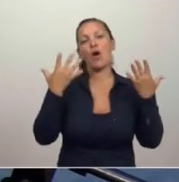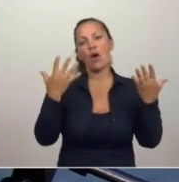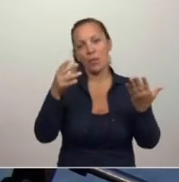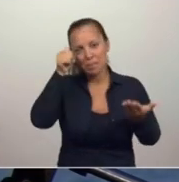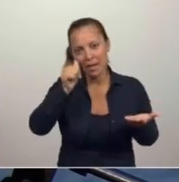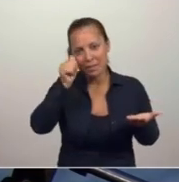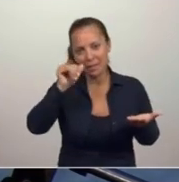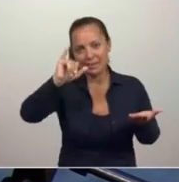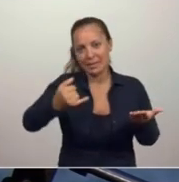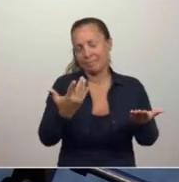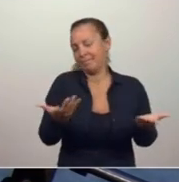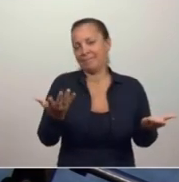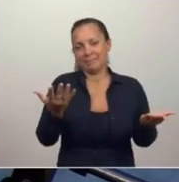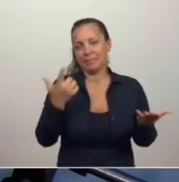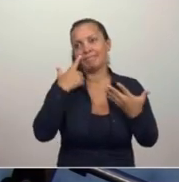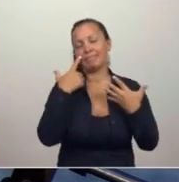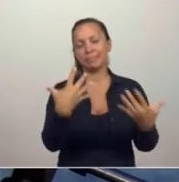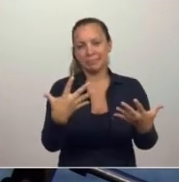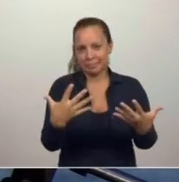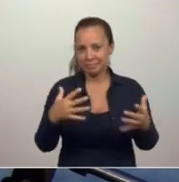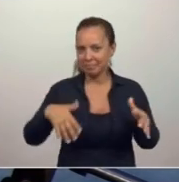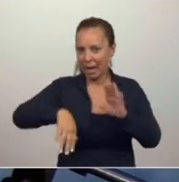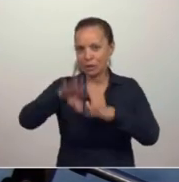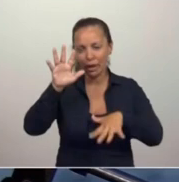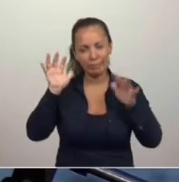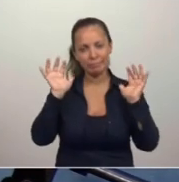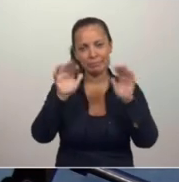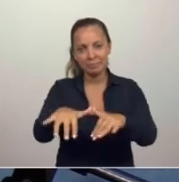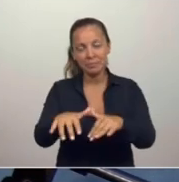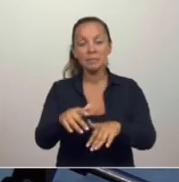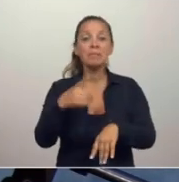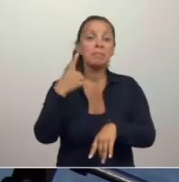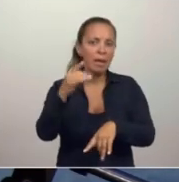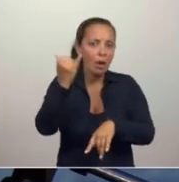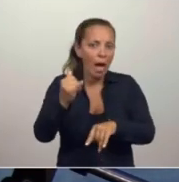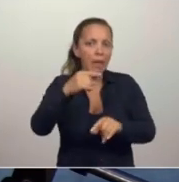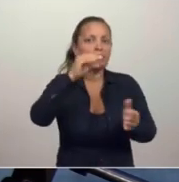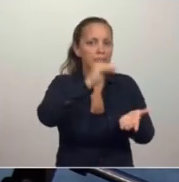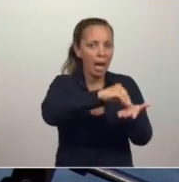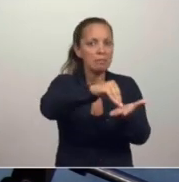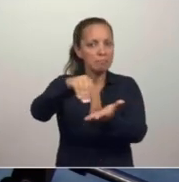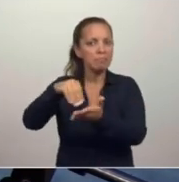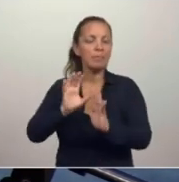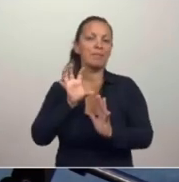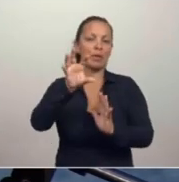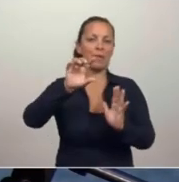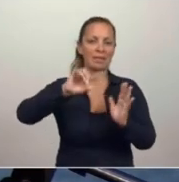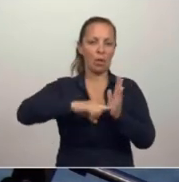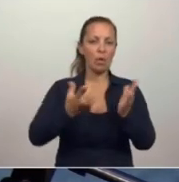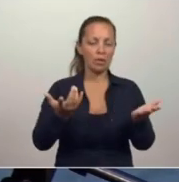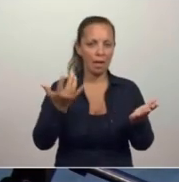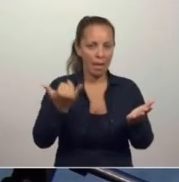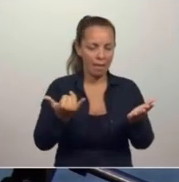un destino simbólico emblemático Pero uno de los tantos con los que cuenta nuestra provincia